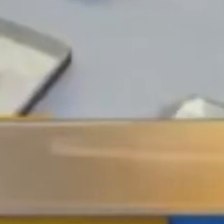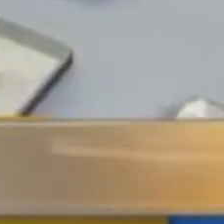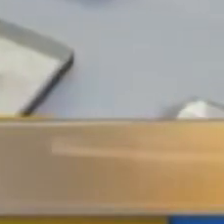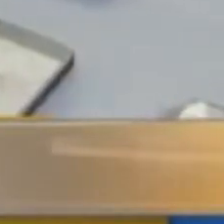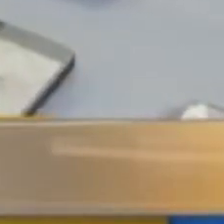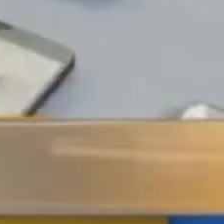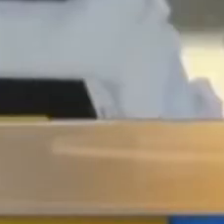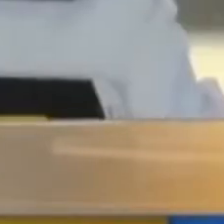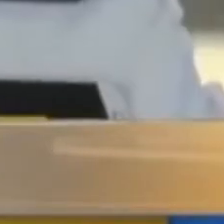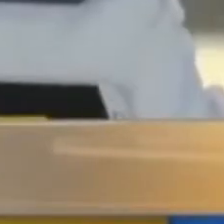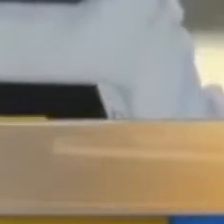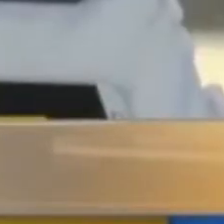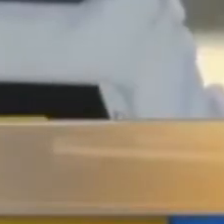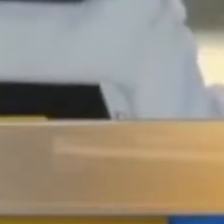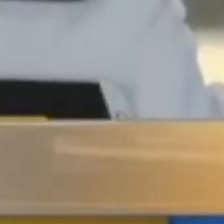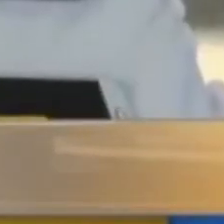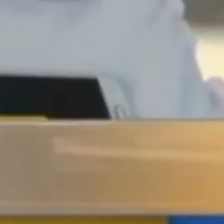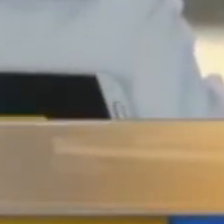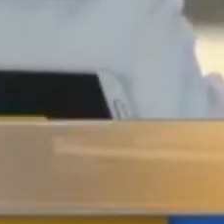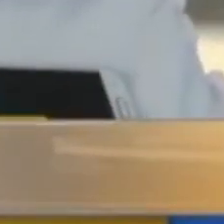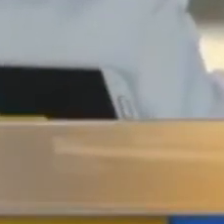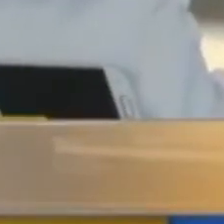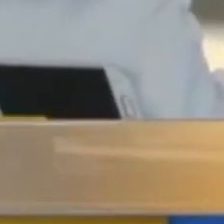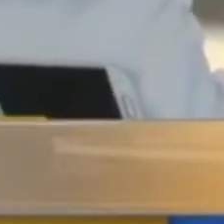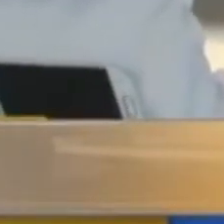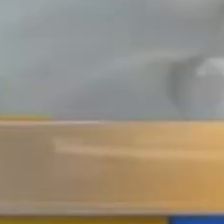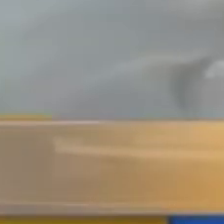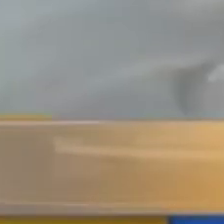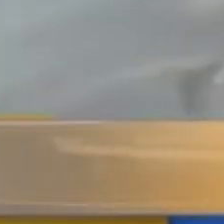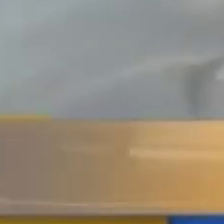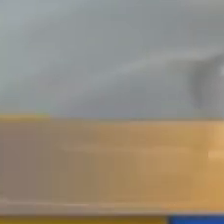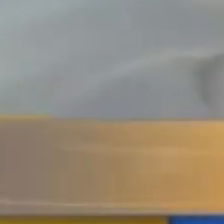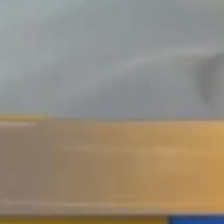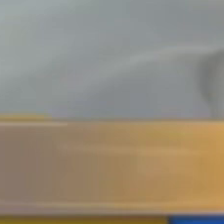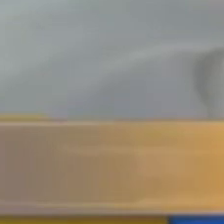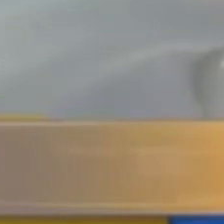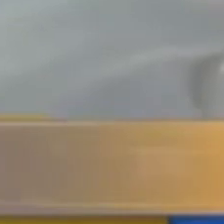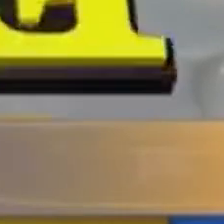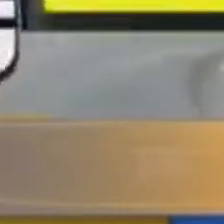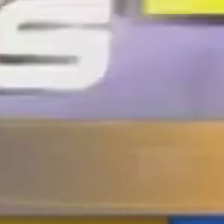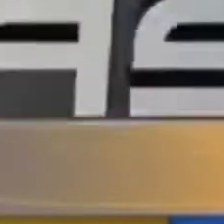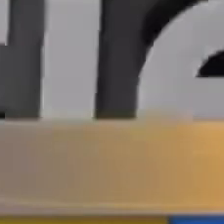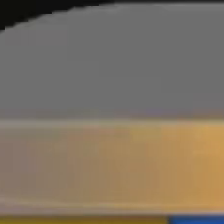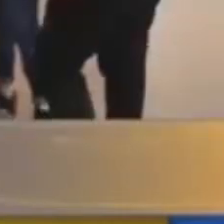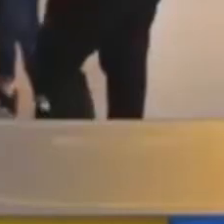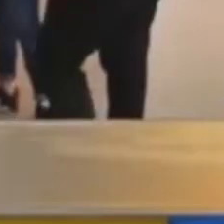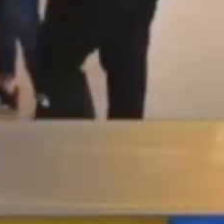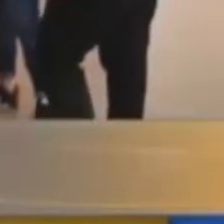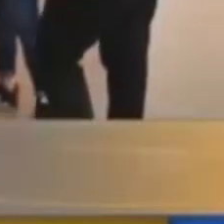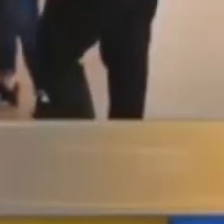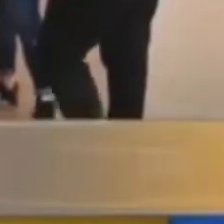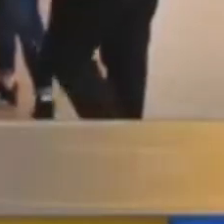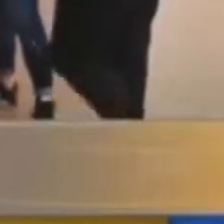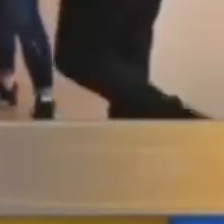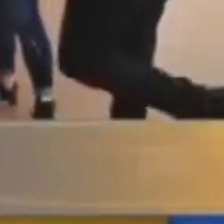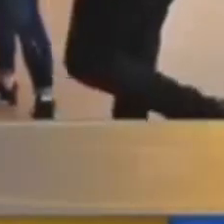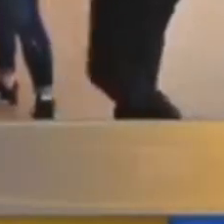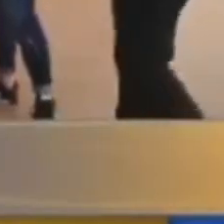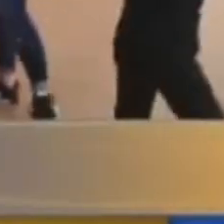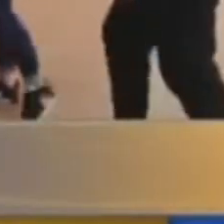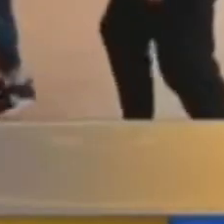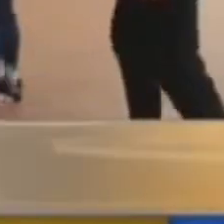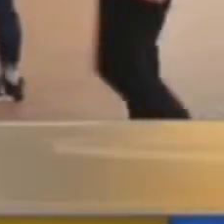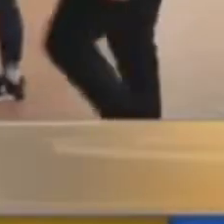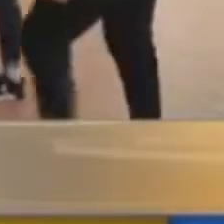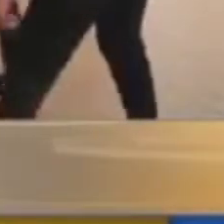sido robados bajo la modalidad del factor oportunidad fueron recuperados y entregados a sus dueños. 452 tenedores de